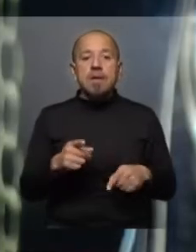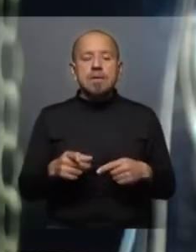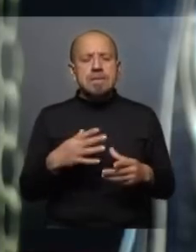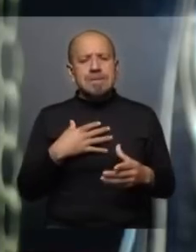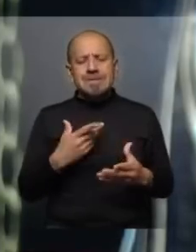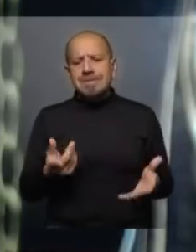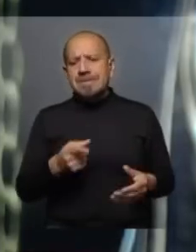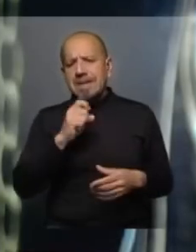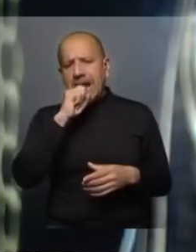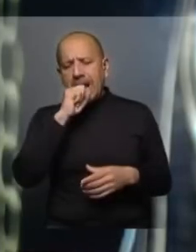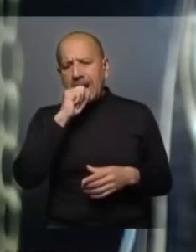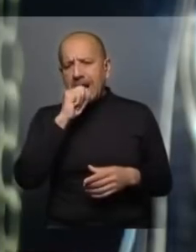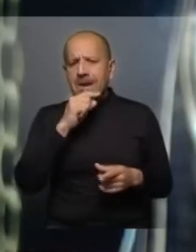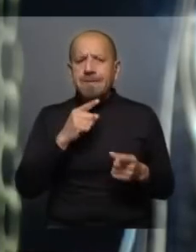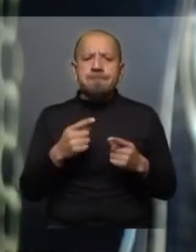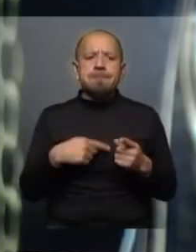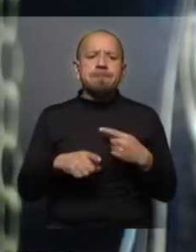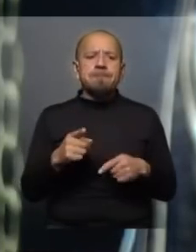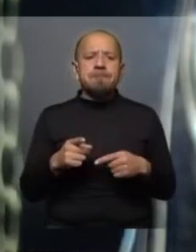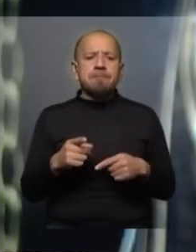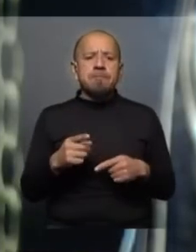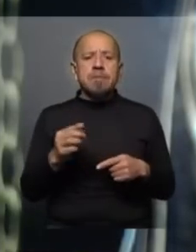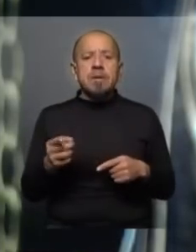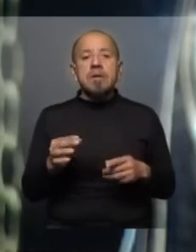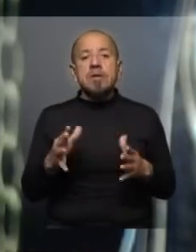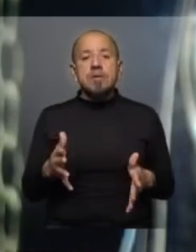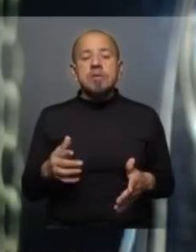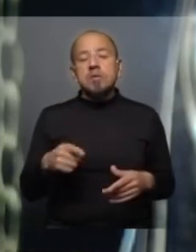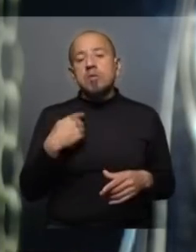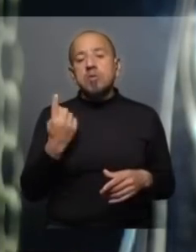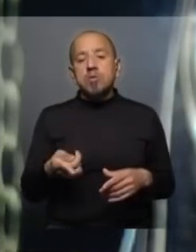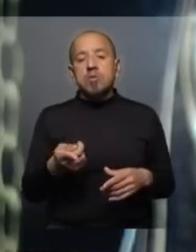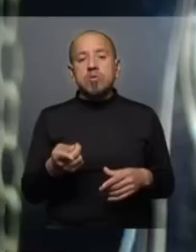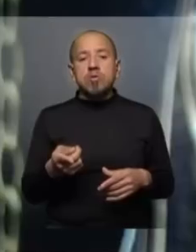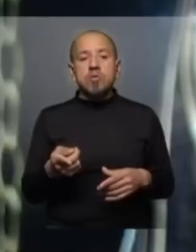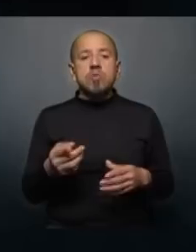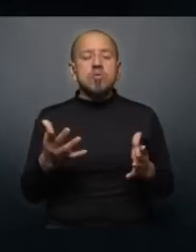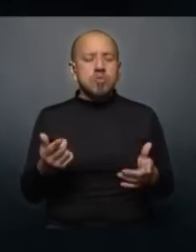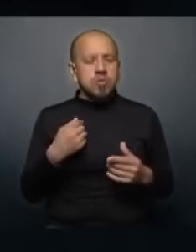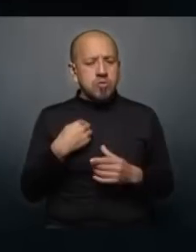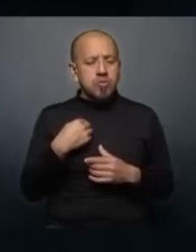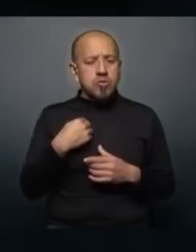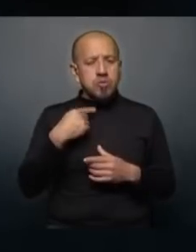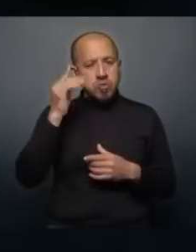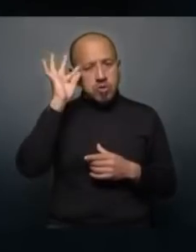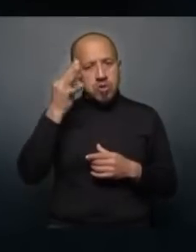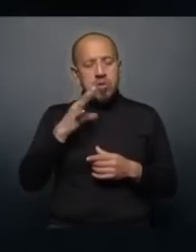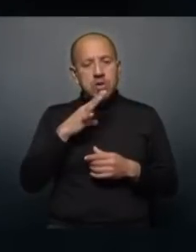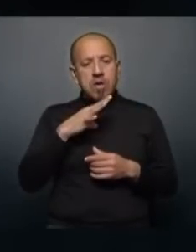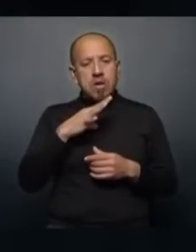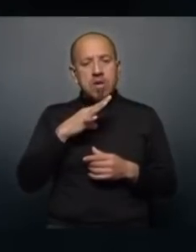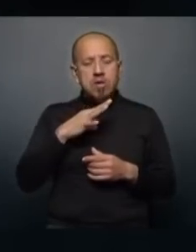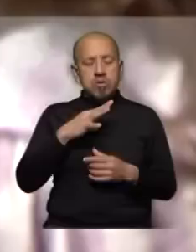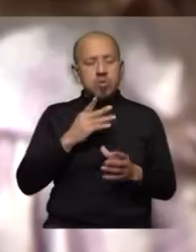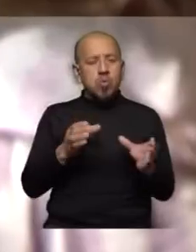enoja mucho eh entonces esa esa es una razón y la otra razón es que yo creo que hay un colectivo o hay un grupo de